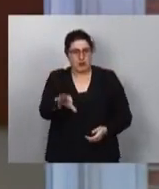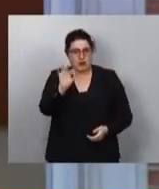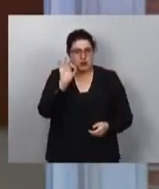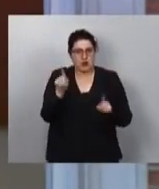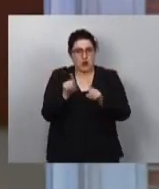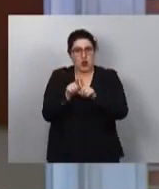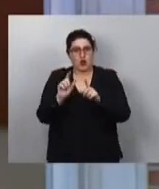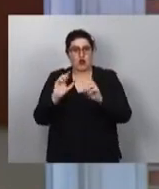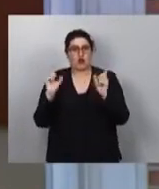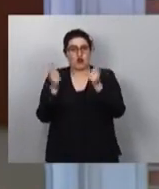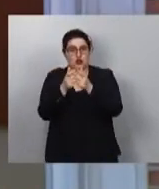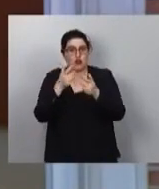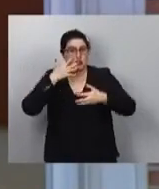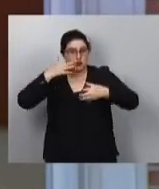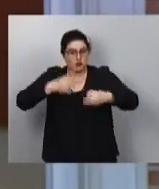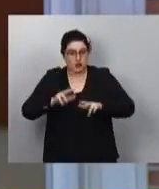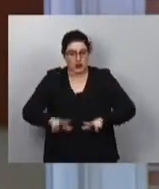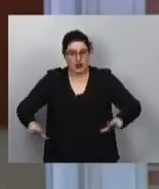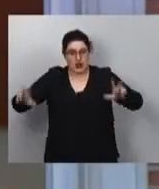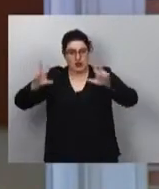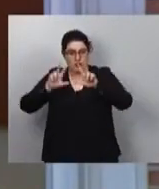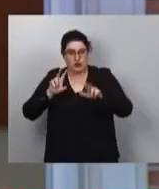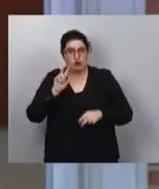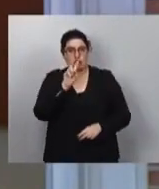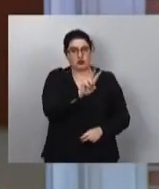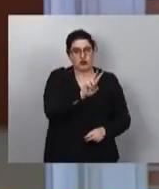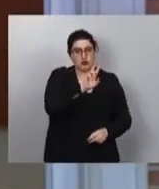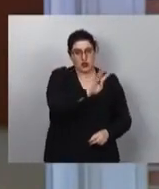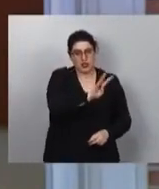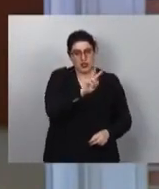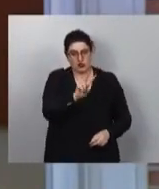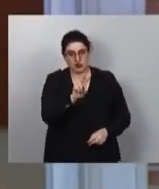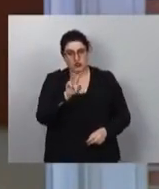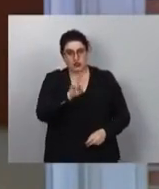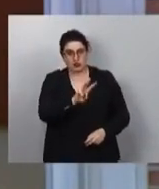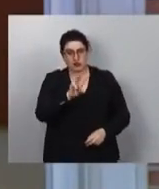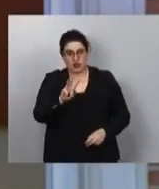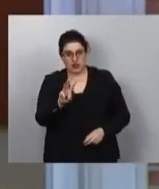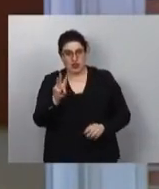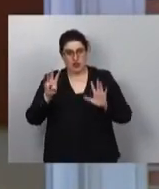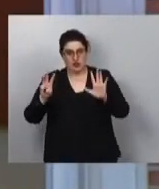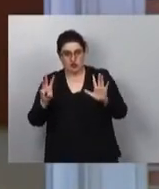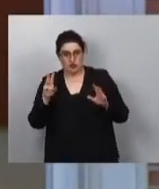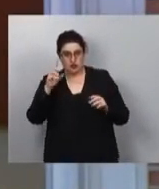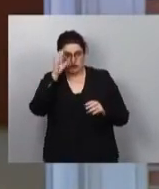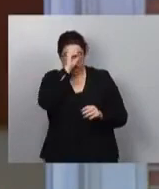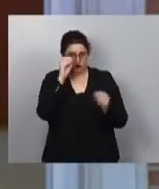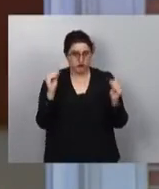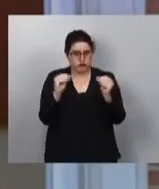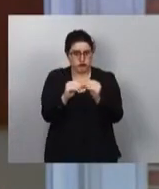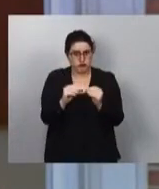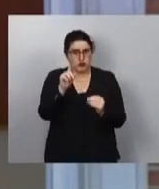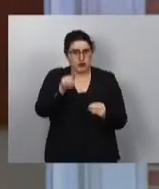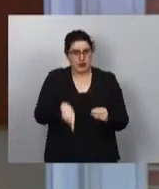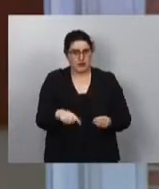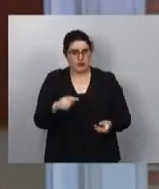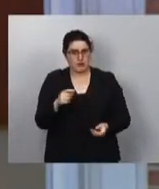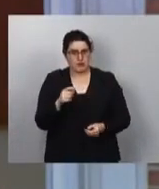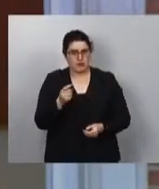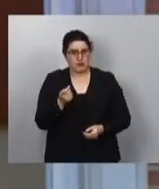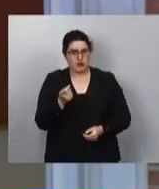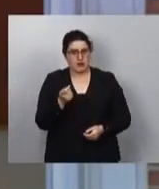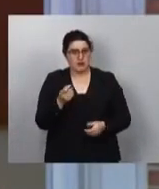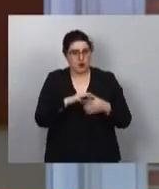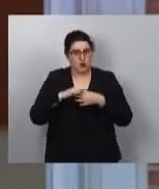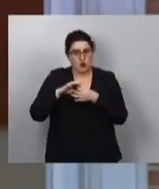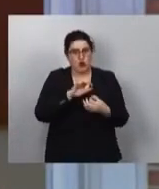utilizando el dinero de los contribuyentes Porque la idea es llegar a noviembre ya más o menos con una sepi más o menos configurada por si acaso se tiene que producir un adelanto electoral te